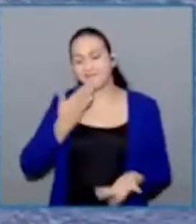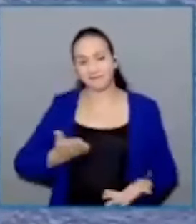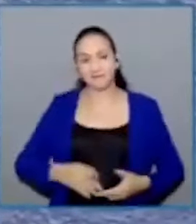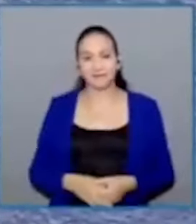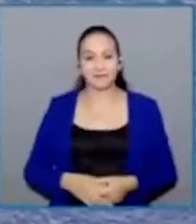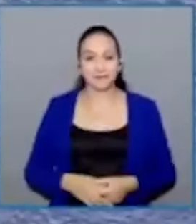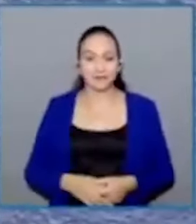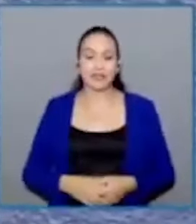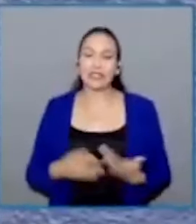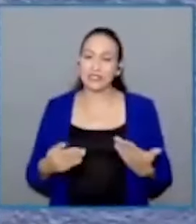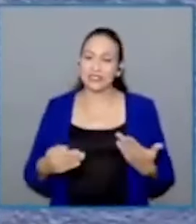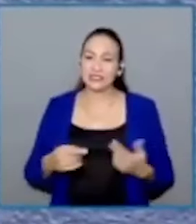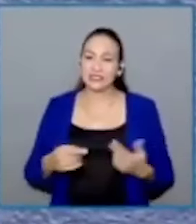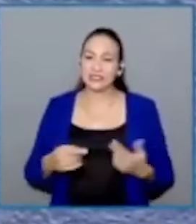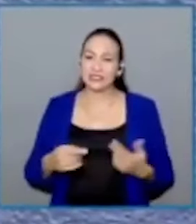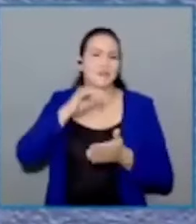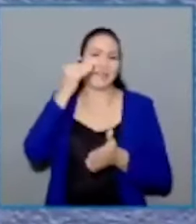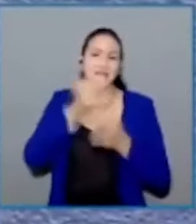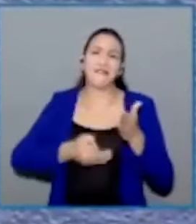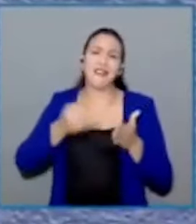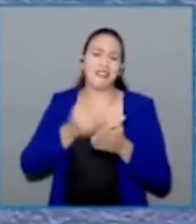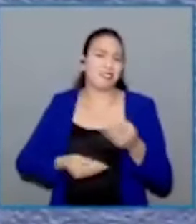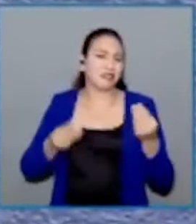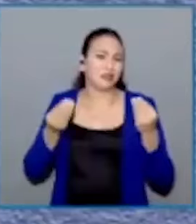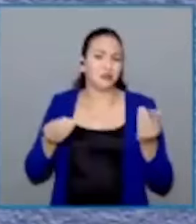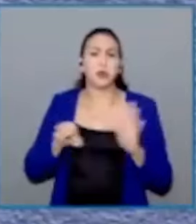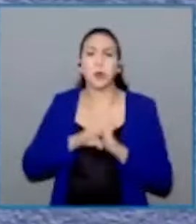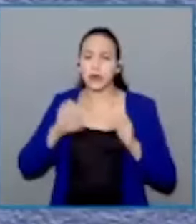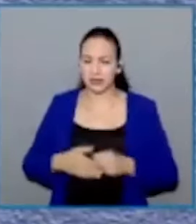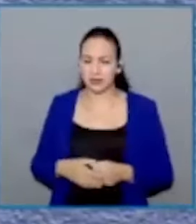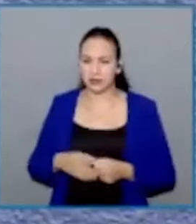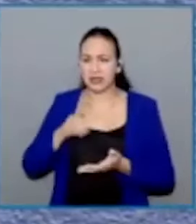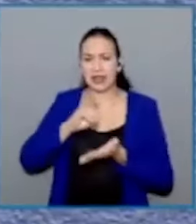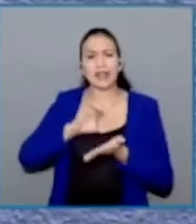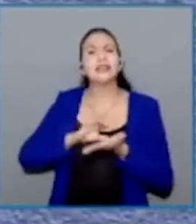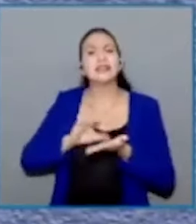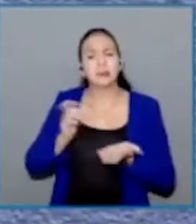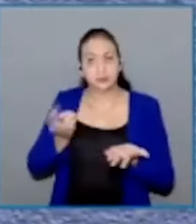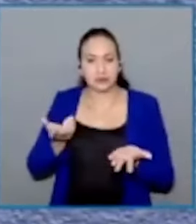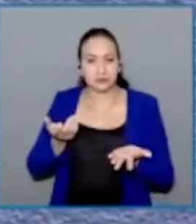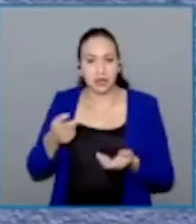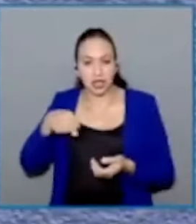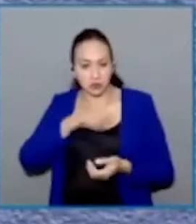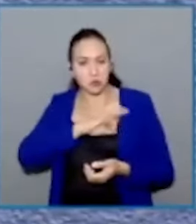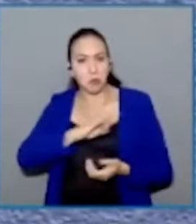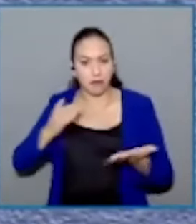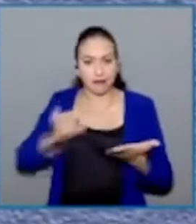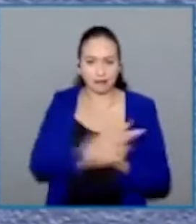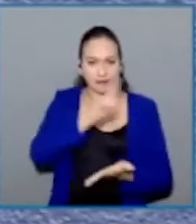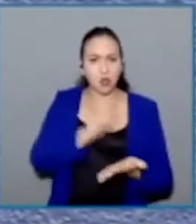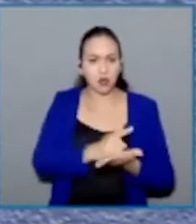nos falta aterrizar En qué se traduce ese reconocimiento a la capacidad jurídica que pues es del tema de que tenemos un mayor